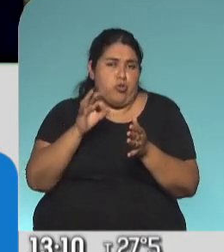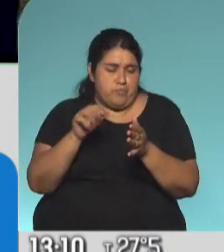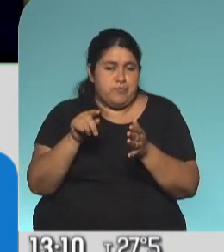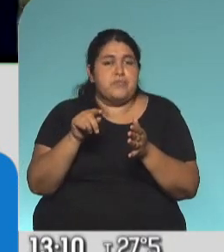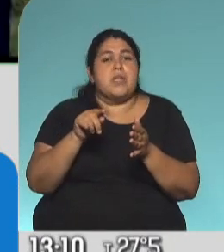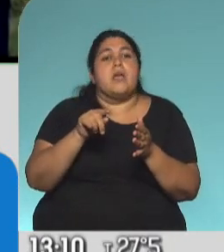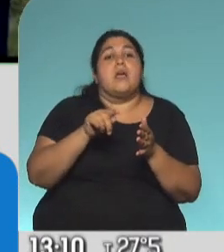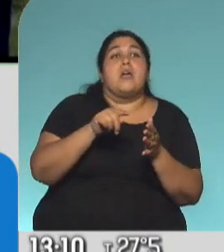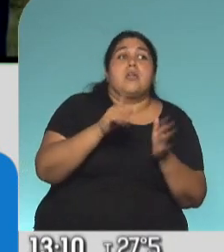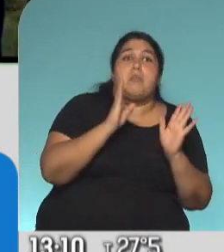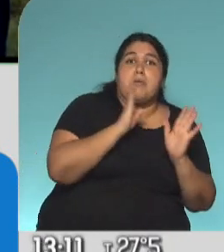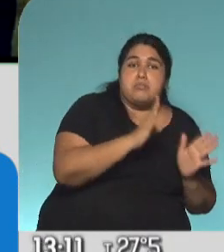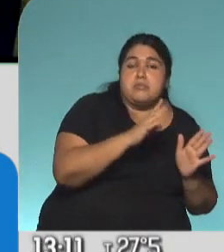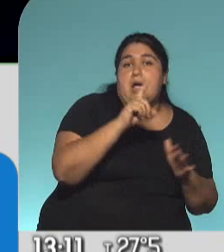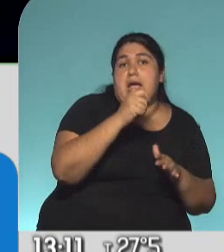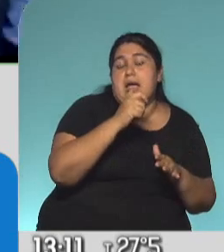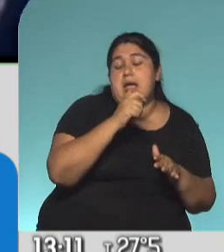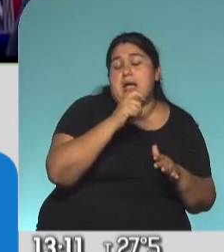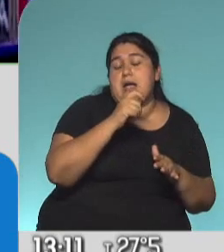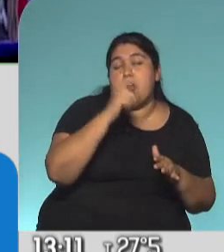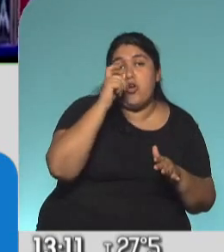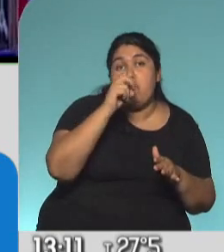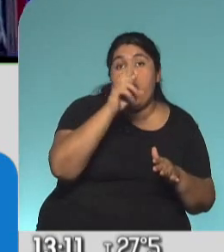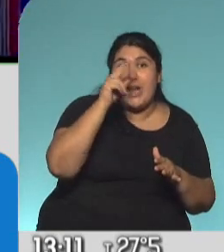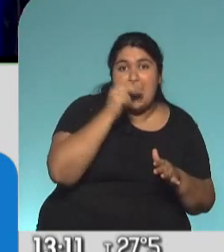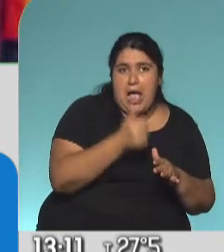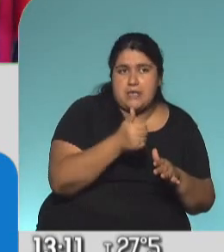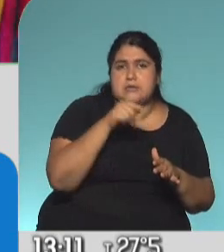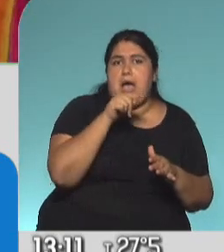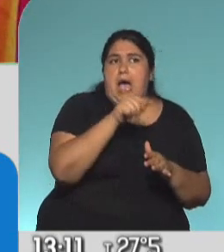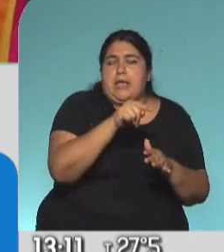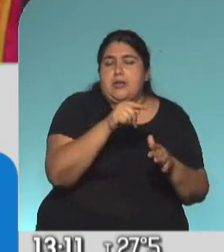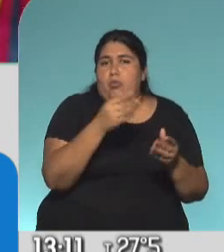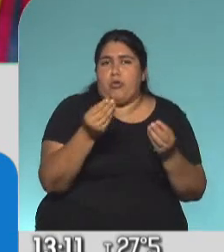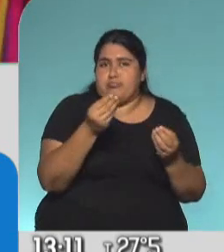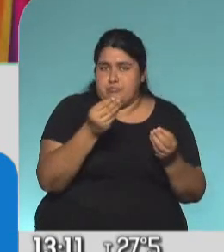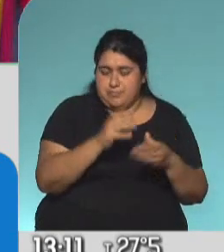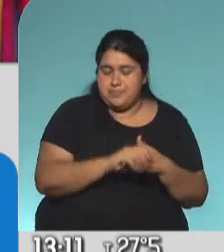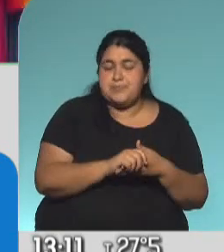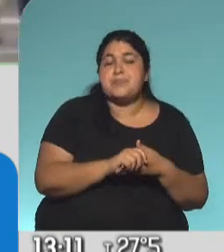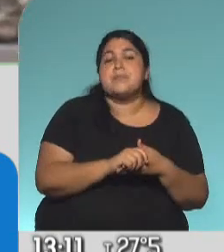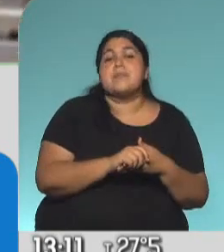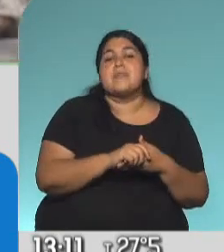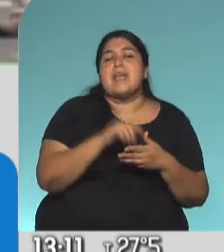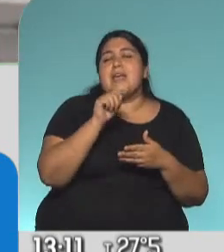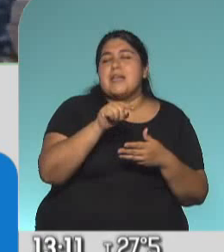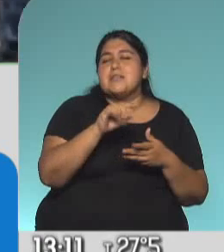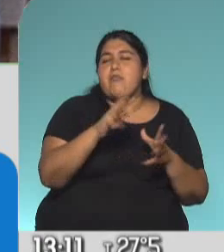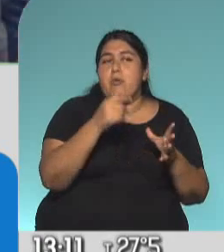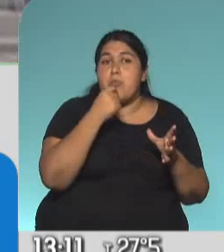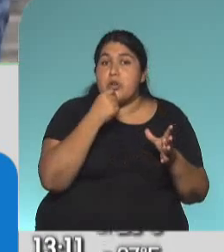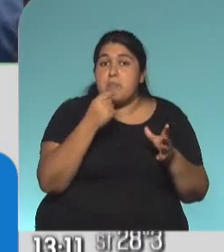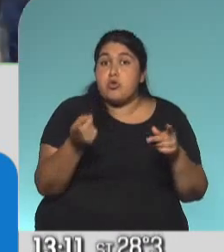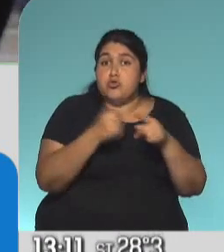tema del correísmo, que es una segunda división que es como que es transversal a esta otra, ¿no? Totalmente, que si uno también suma ese sector, tiene